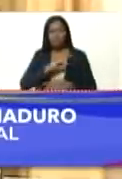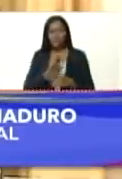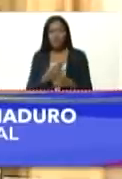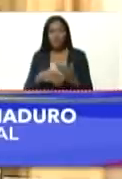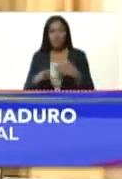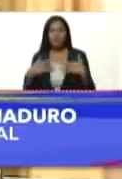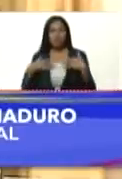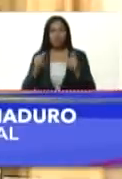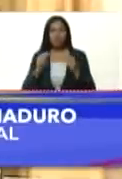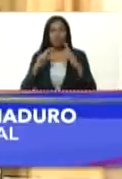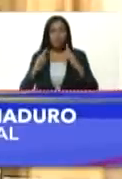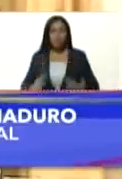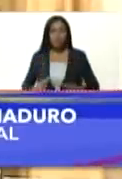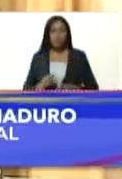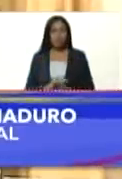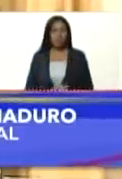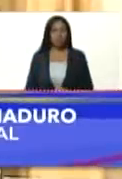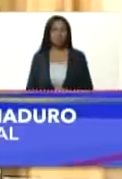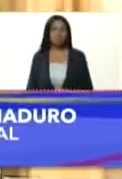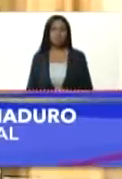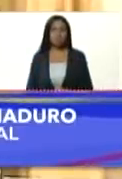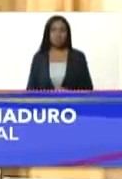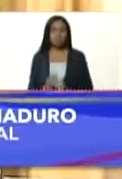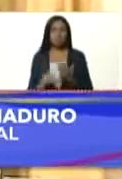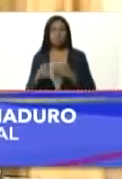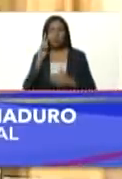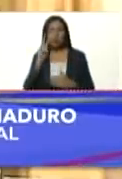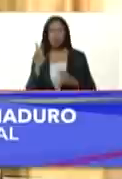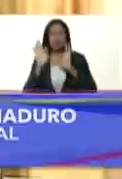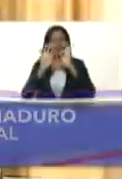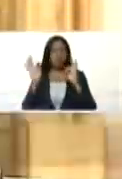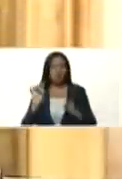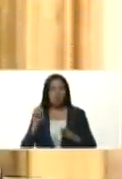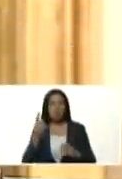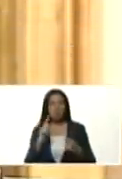salve a la humanidad. Vamos a ver el primer modelo.